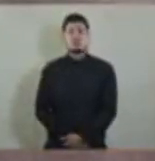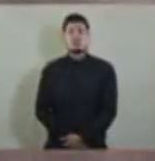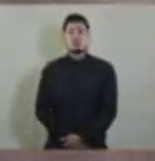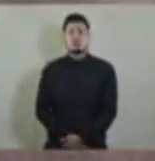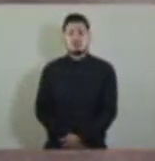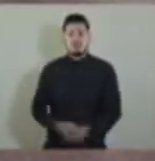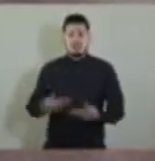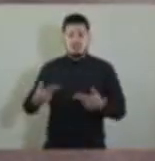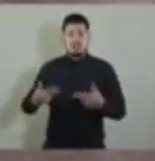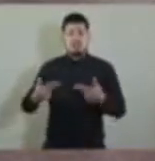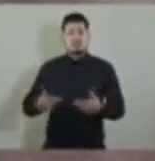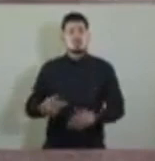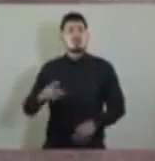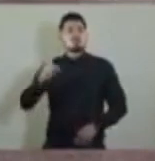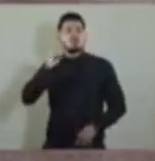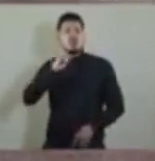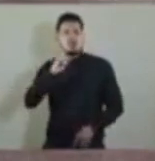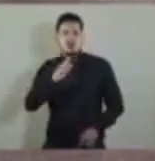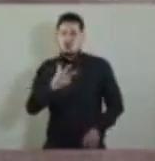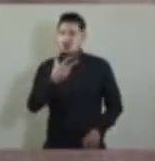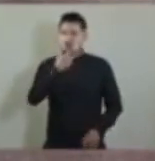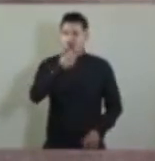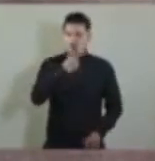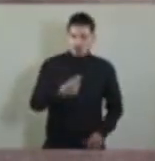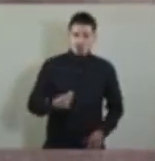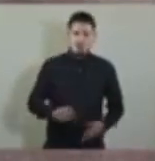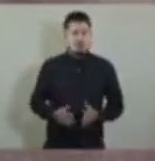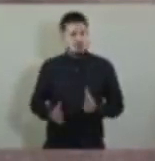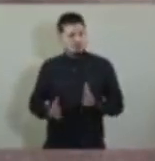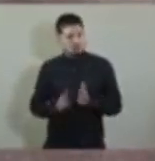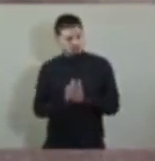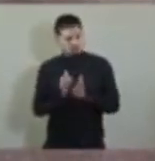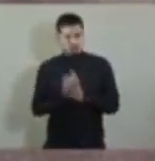Descendientes de mujeres y hombres que construyeron el pueblo que somos.